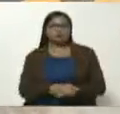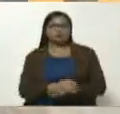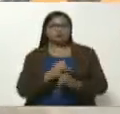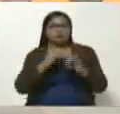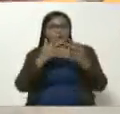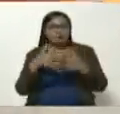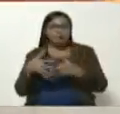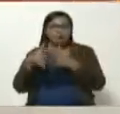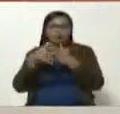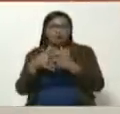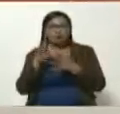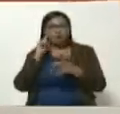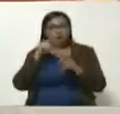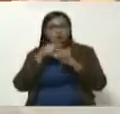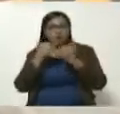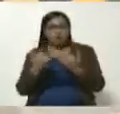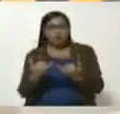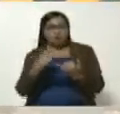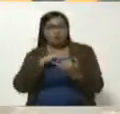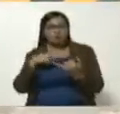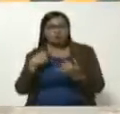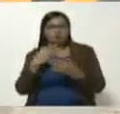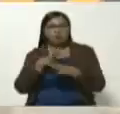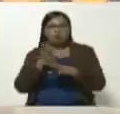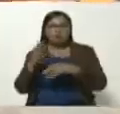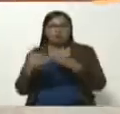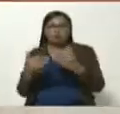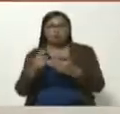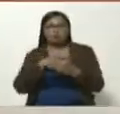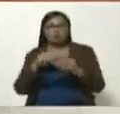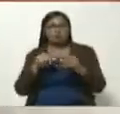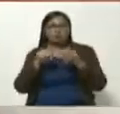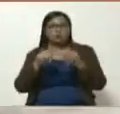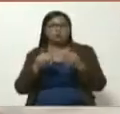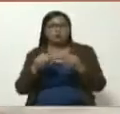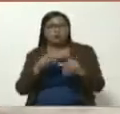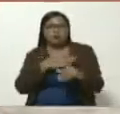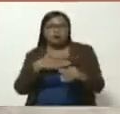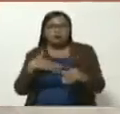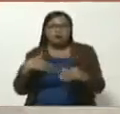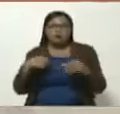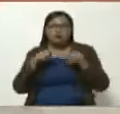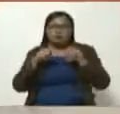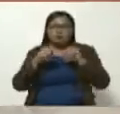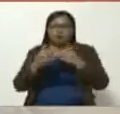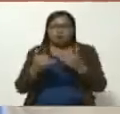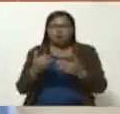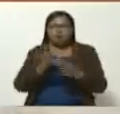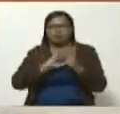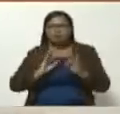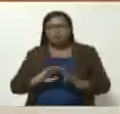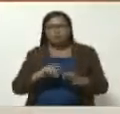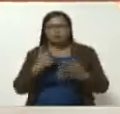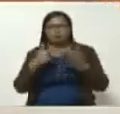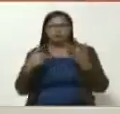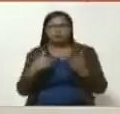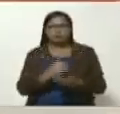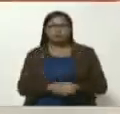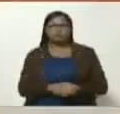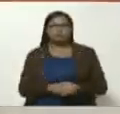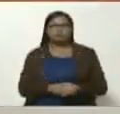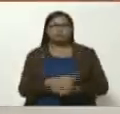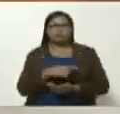en una debacle en el sentido de que podíamos terminar la operación por falta de materia prima. Nosotros